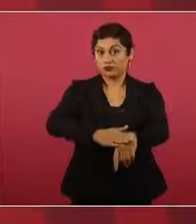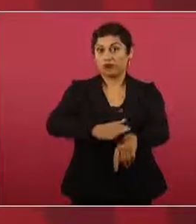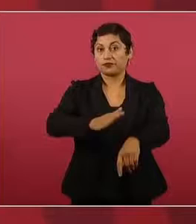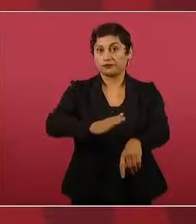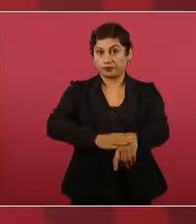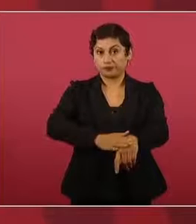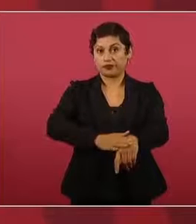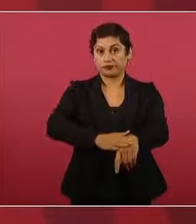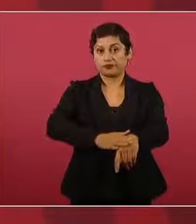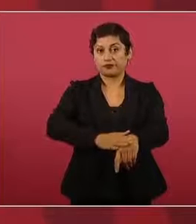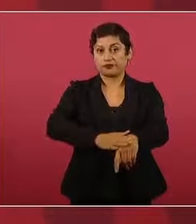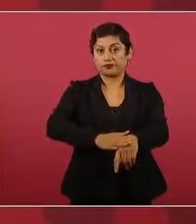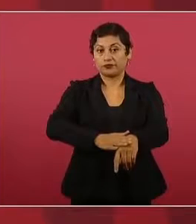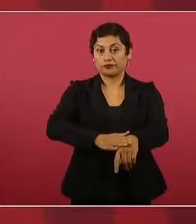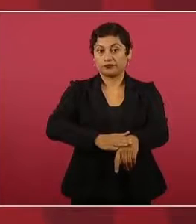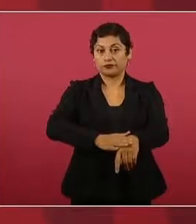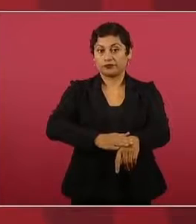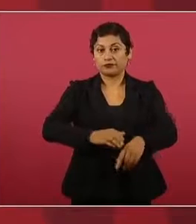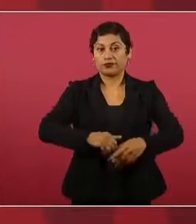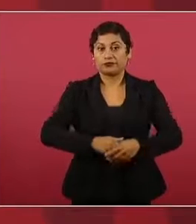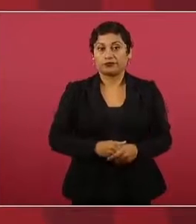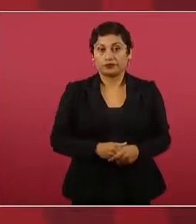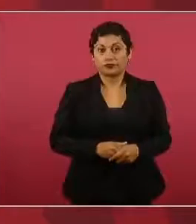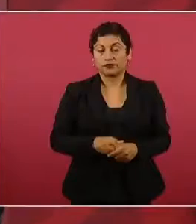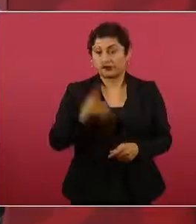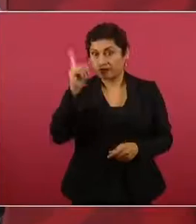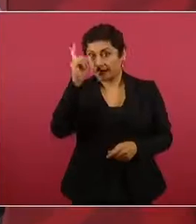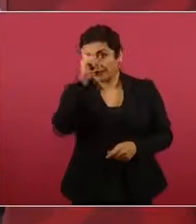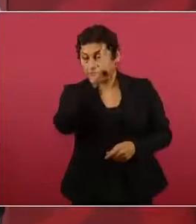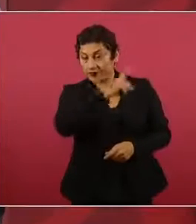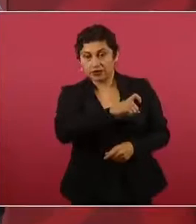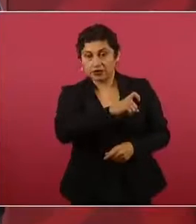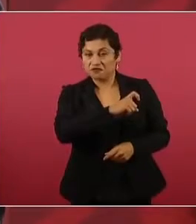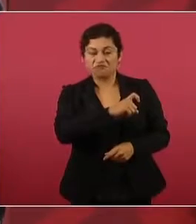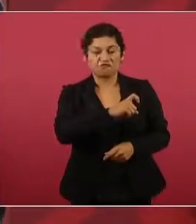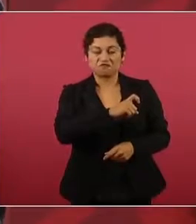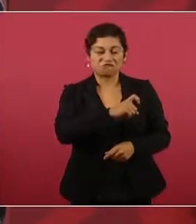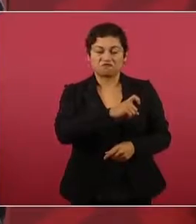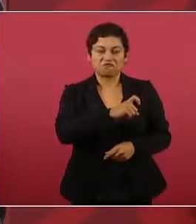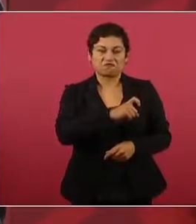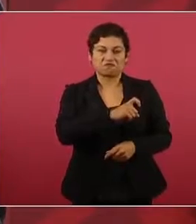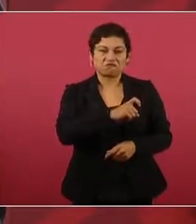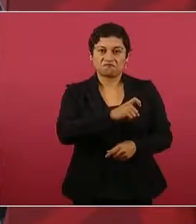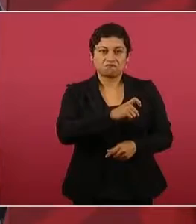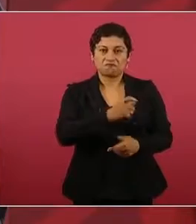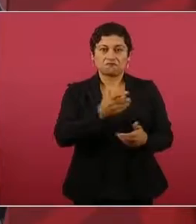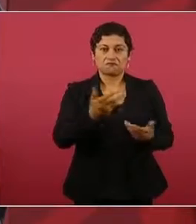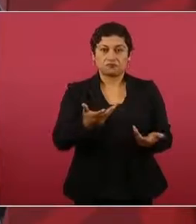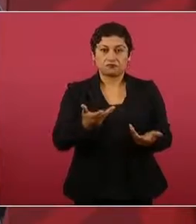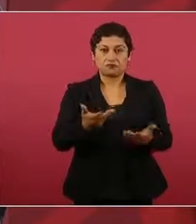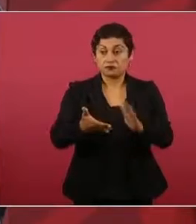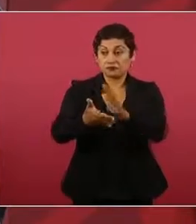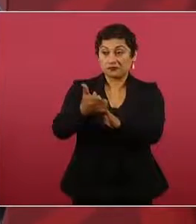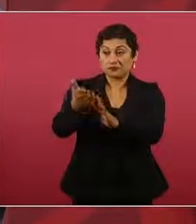de que no vamos a tener dificultad, no vamos a detener ninguna obra,